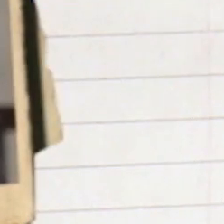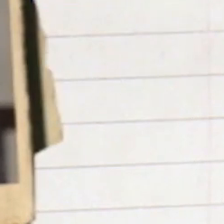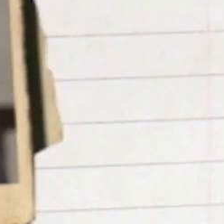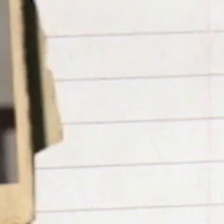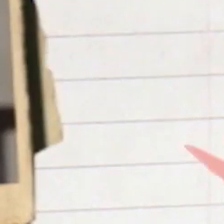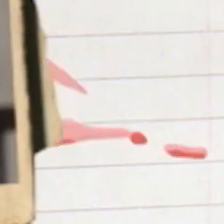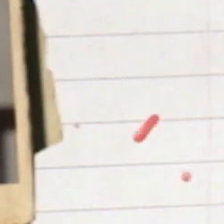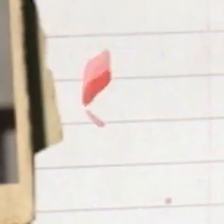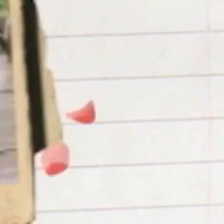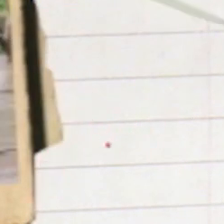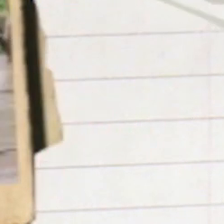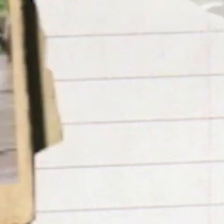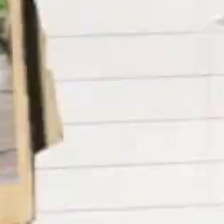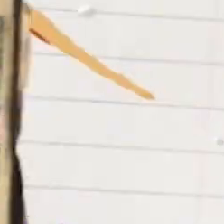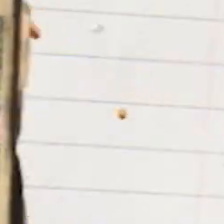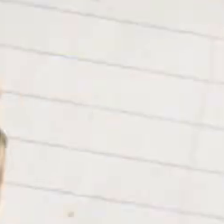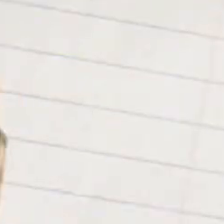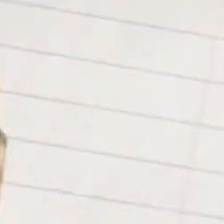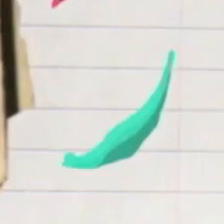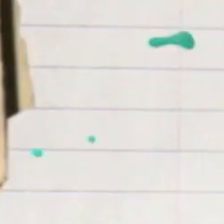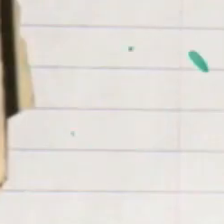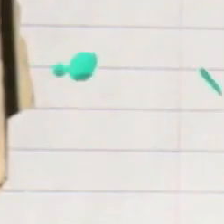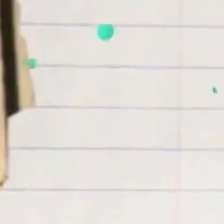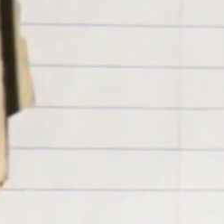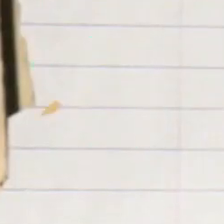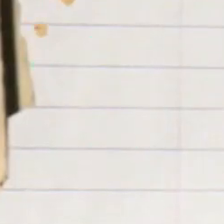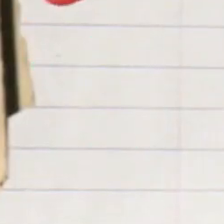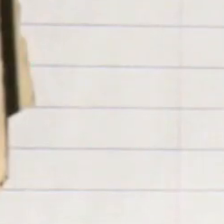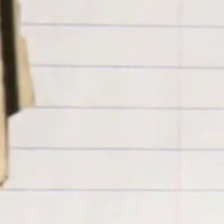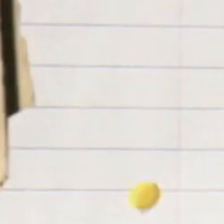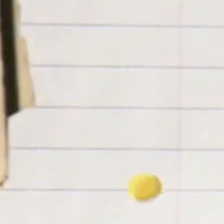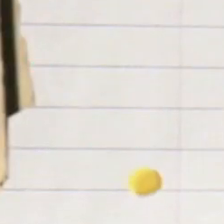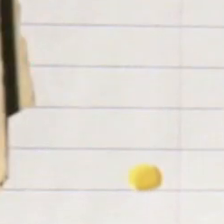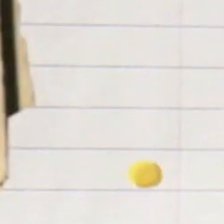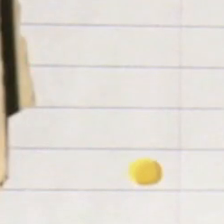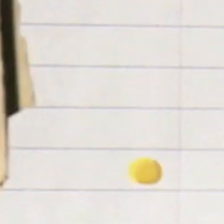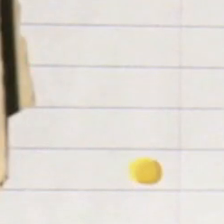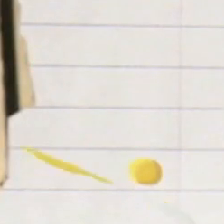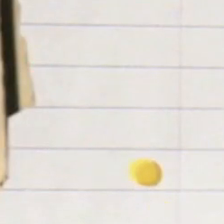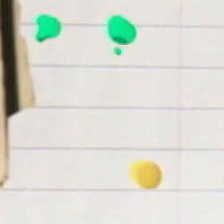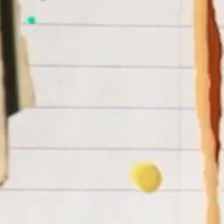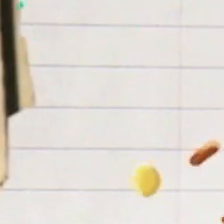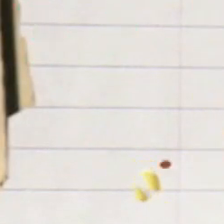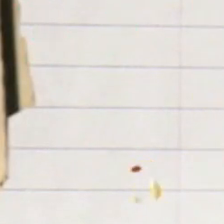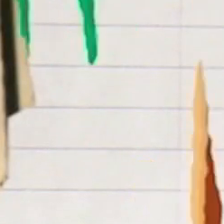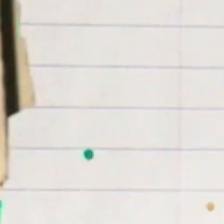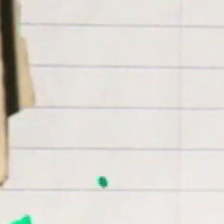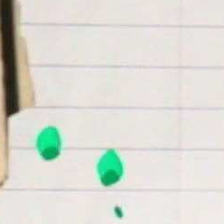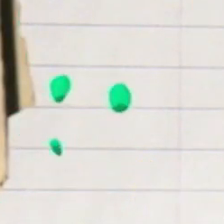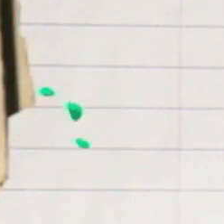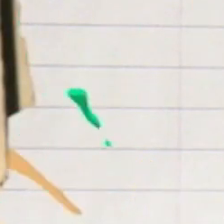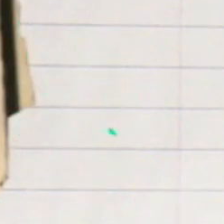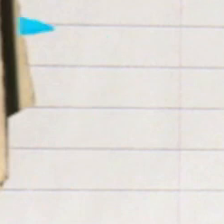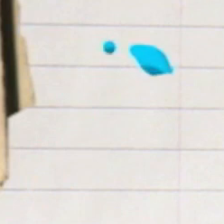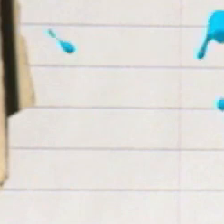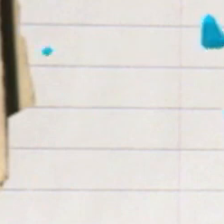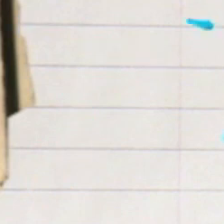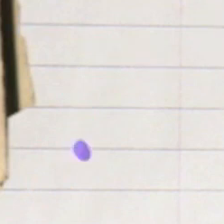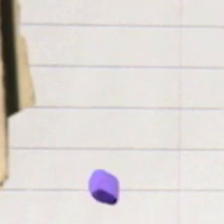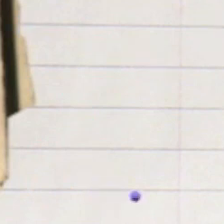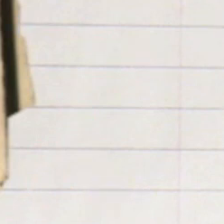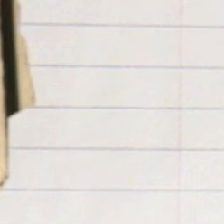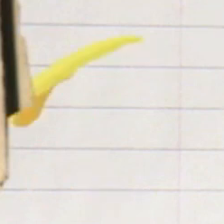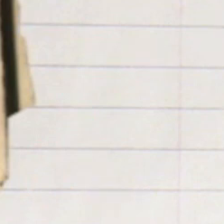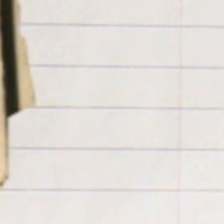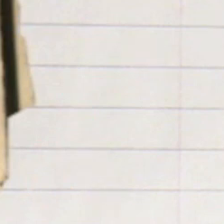nos presenta el libro La filosofía en Yolanda Oreamuno, la ruta de su evasión y el existencialismo, el cual